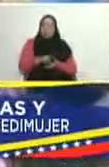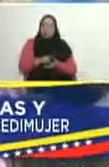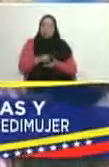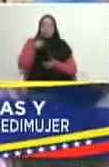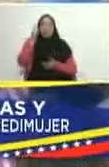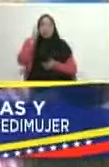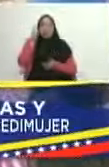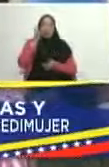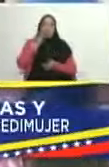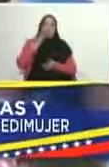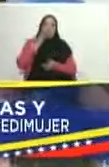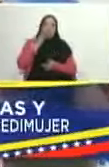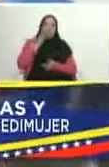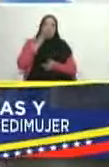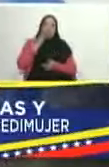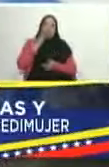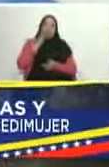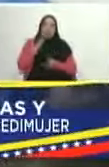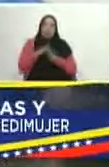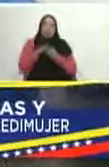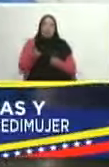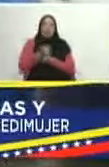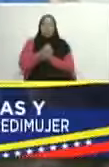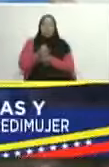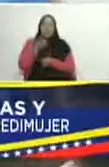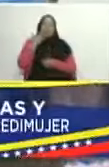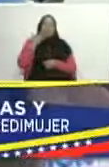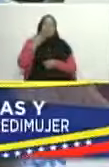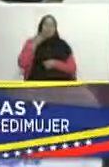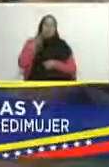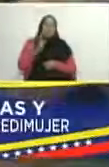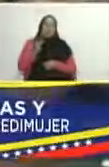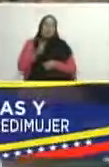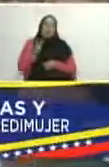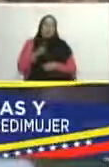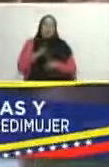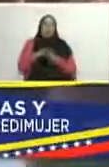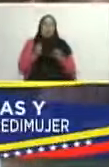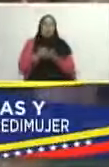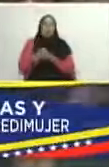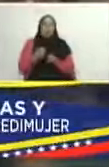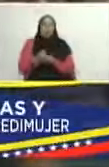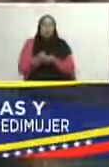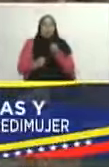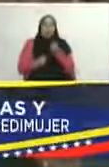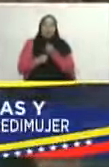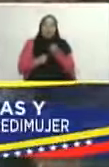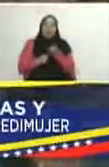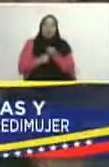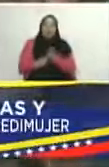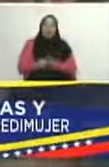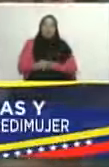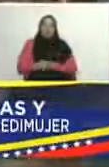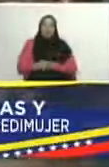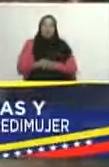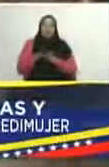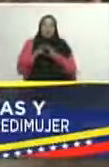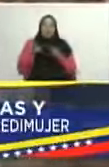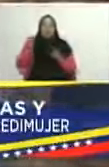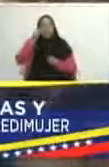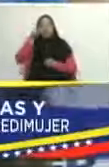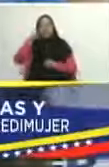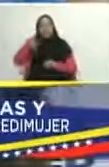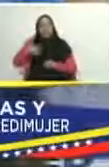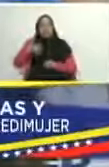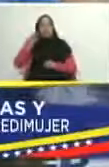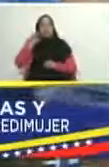Día de las Madres, todo mi amor, madre de Venezuela, todo mi abrazo, todo mi apoyo, toda mi admiración a la